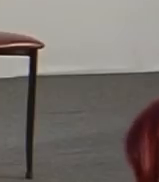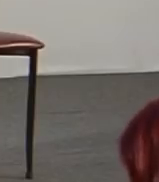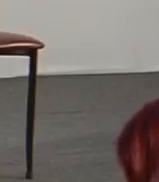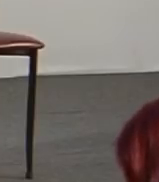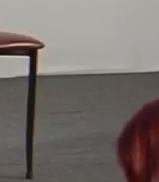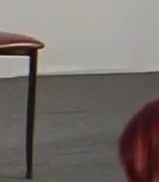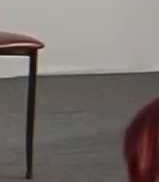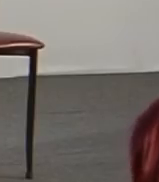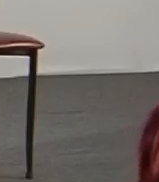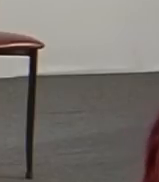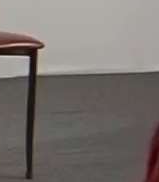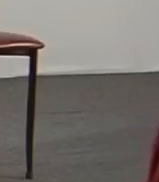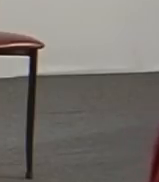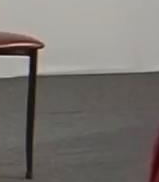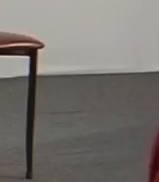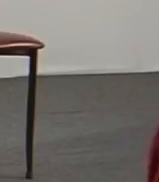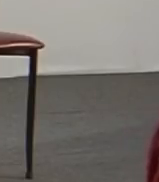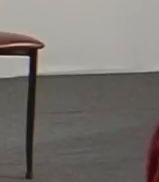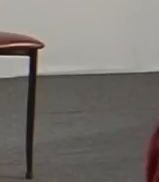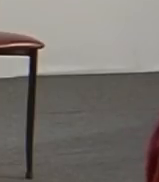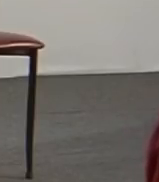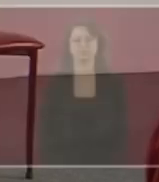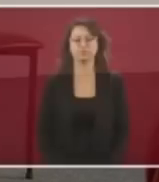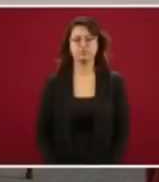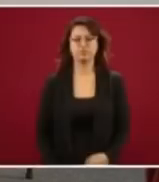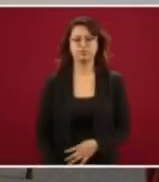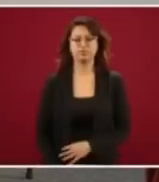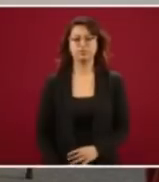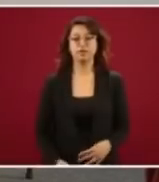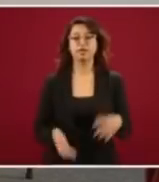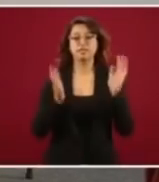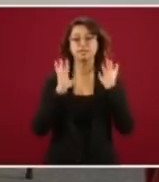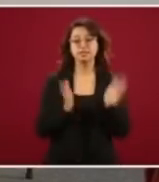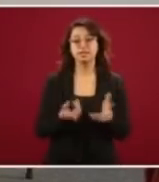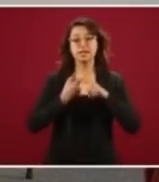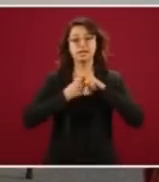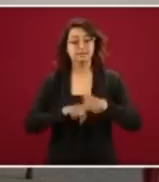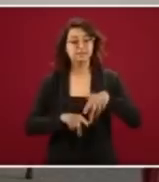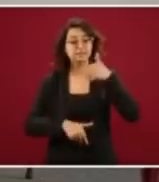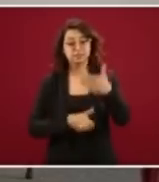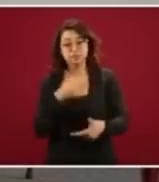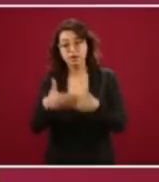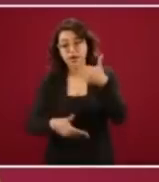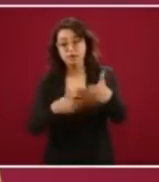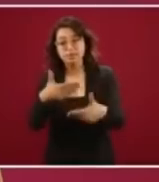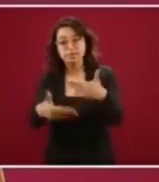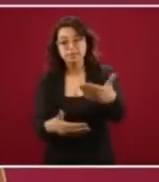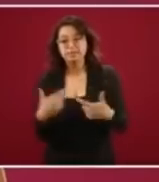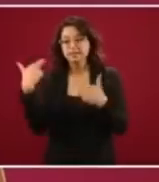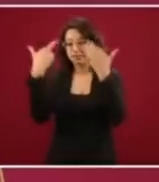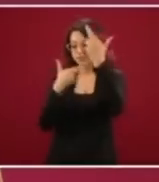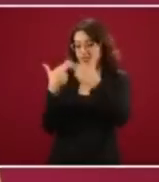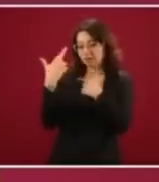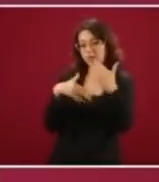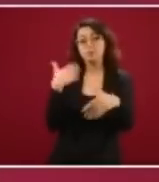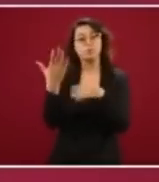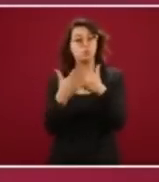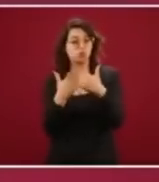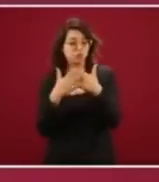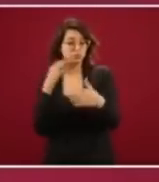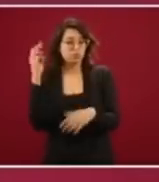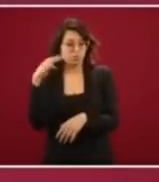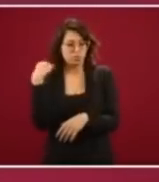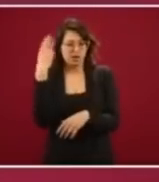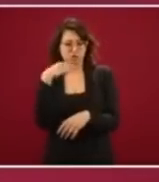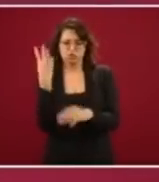niveles de agua, de gas, en fin, ya se ha venido avanzando en todos estos estudios. Habrá que esperar a marzo para determinar